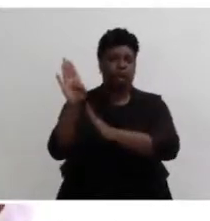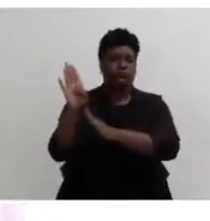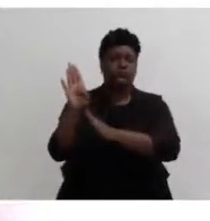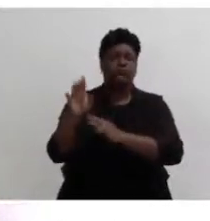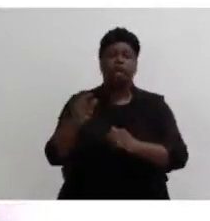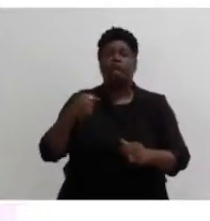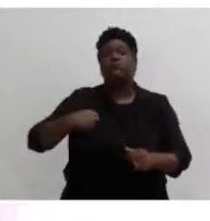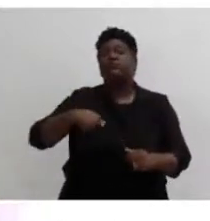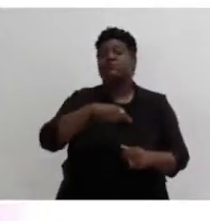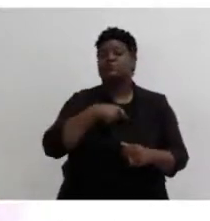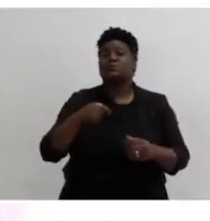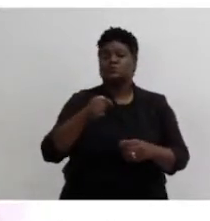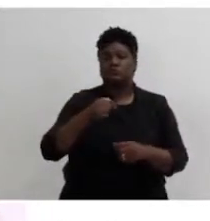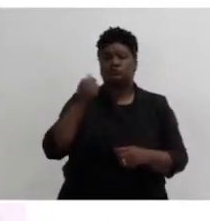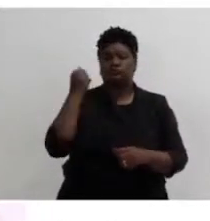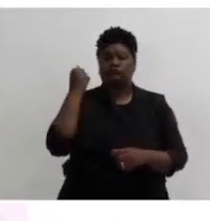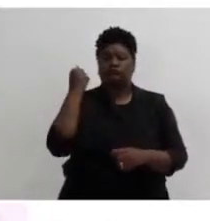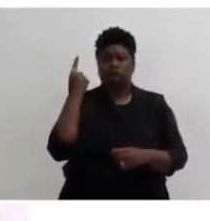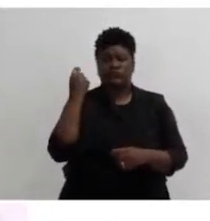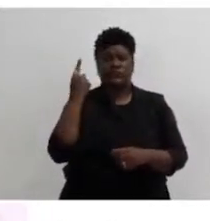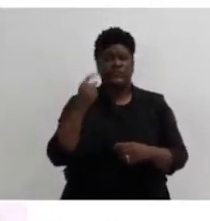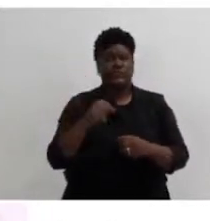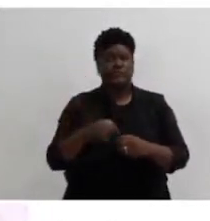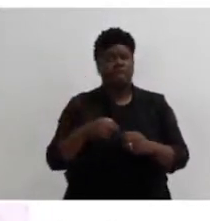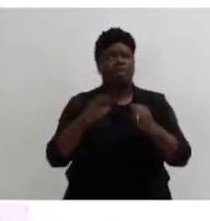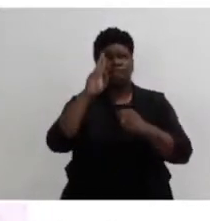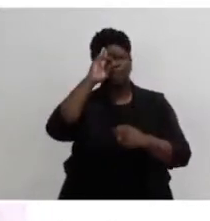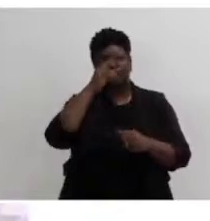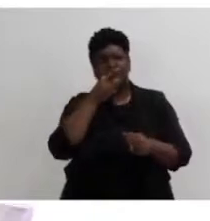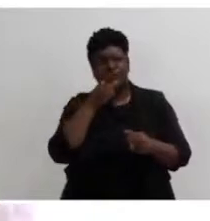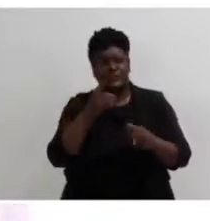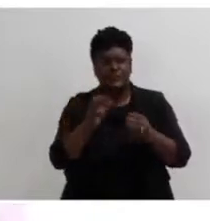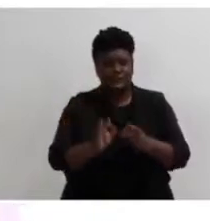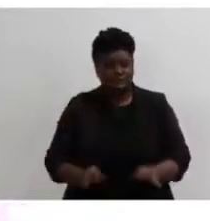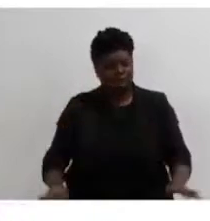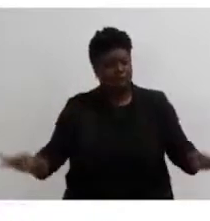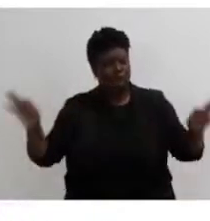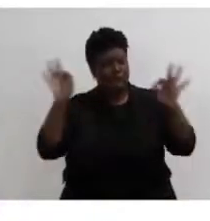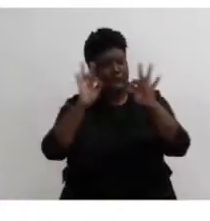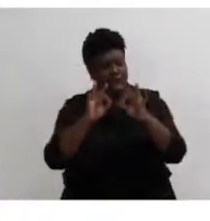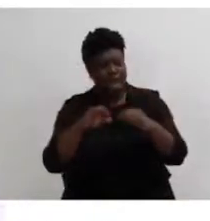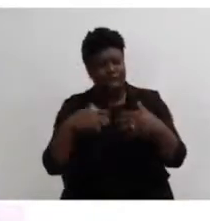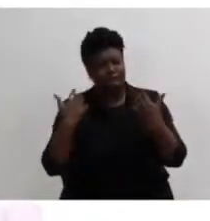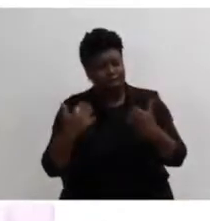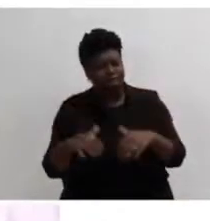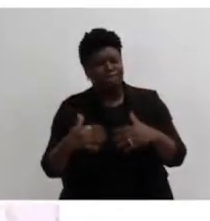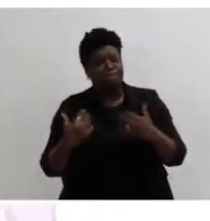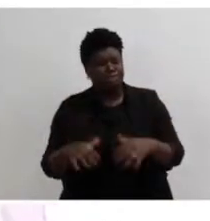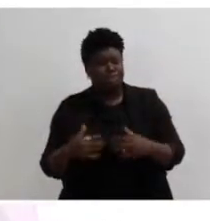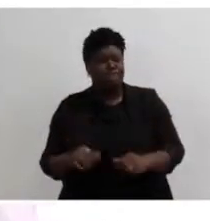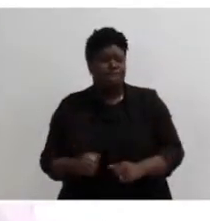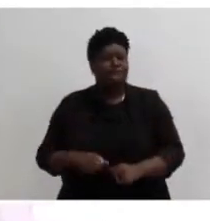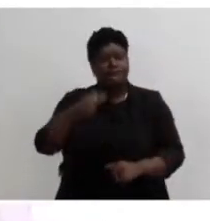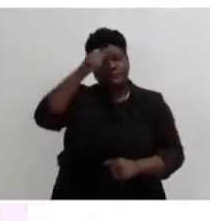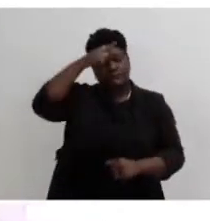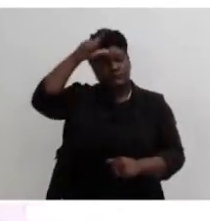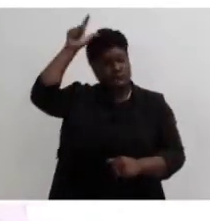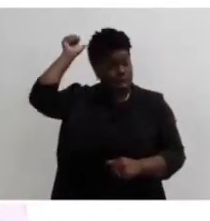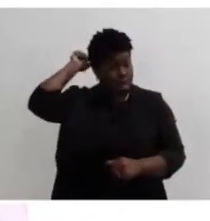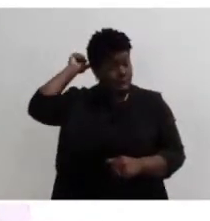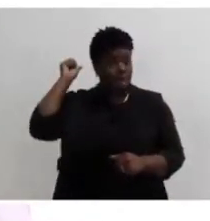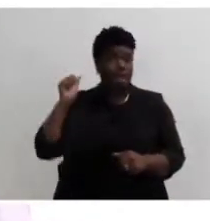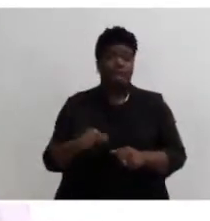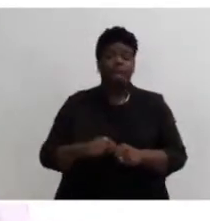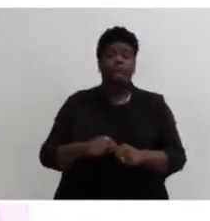la importancia que representa esto para la República Dominicana. El empeño de nuestro presidente Abinader y del